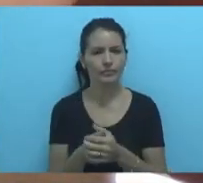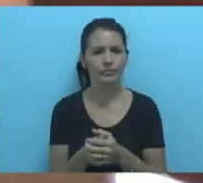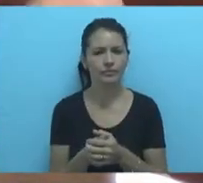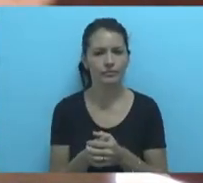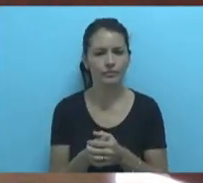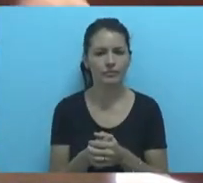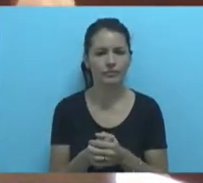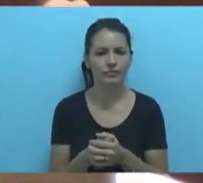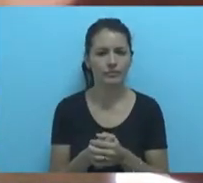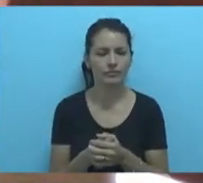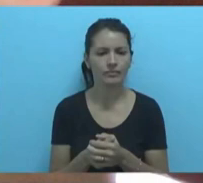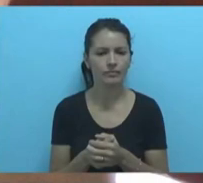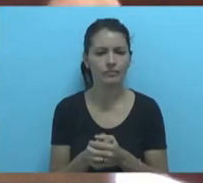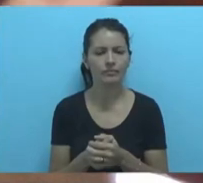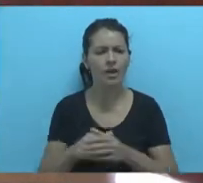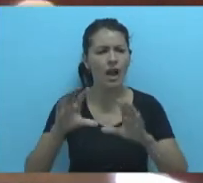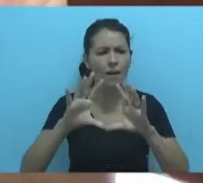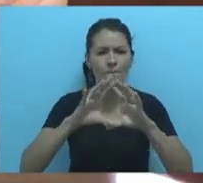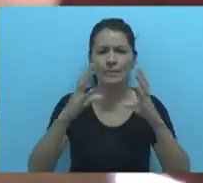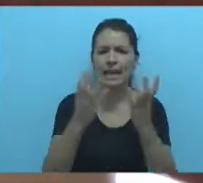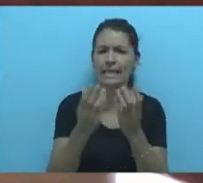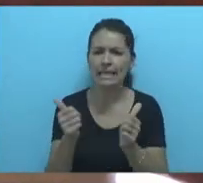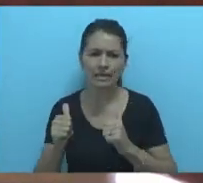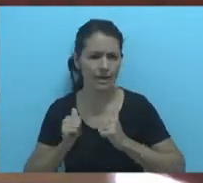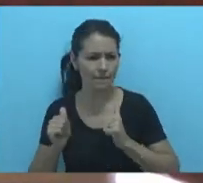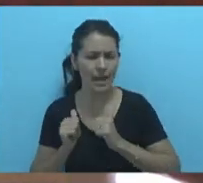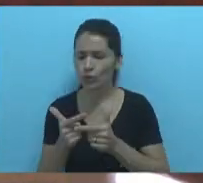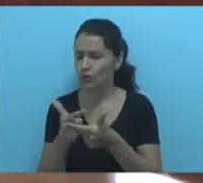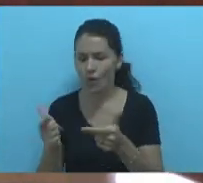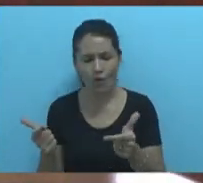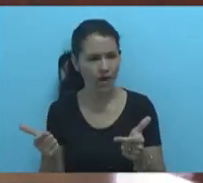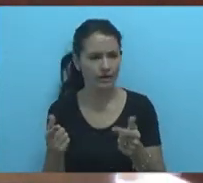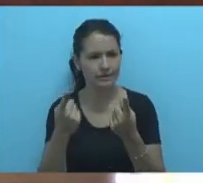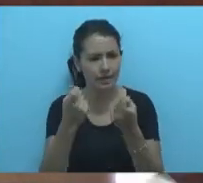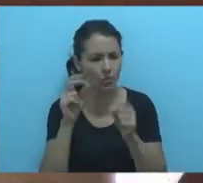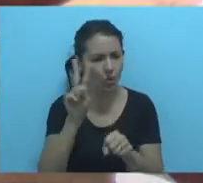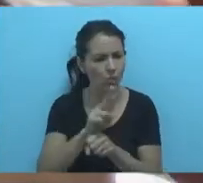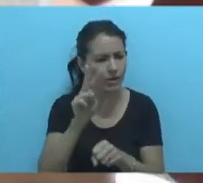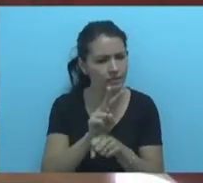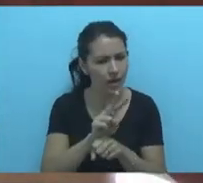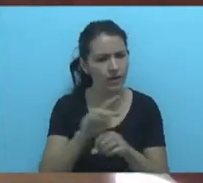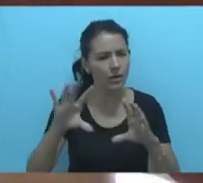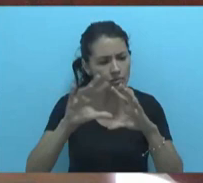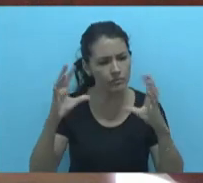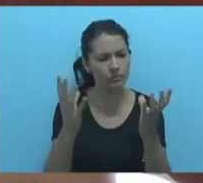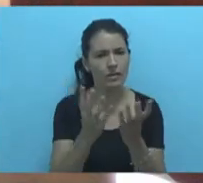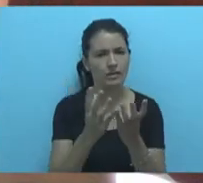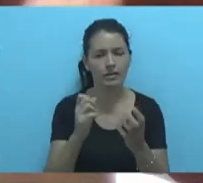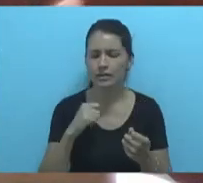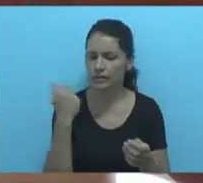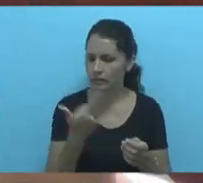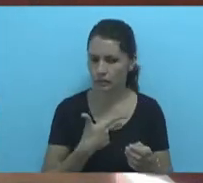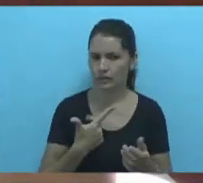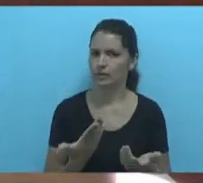consigna de que no hay planeta B es una consigna en serio para toda la juventud de nuestra provincia, así que por eso queremos